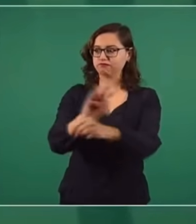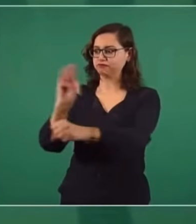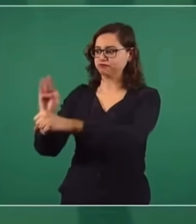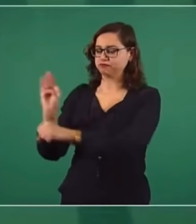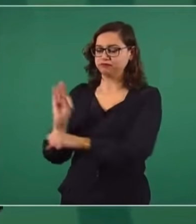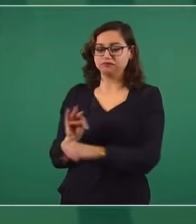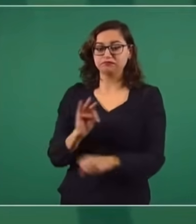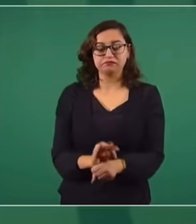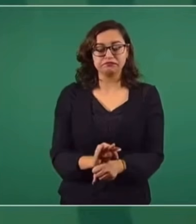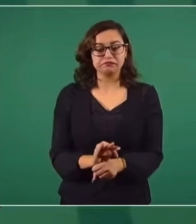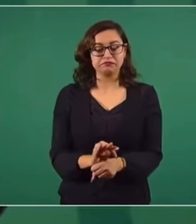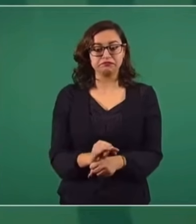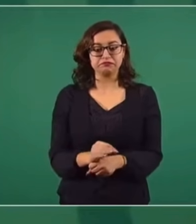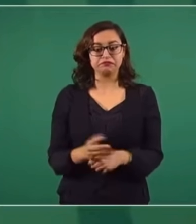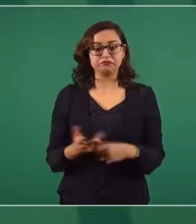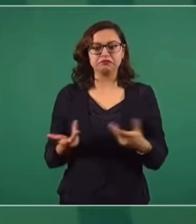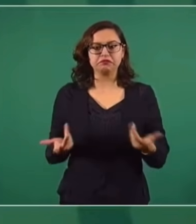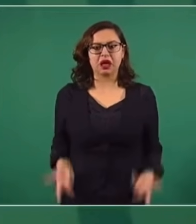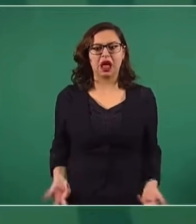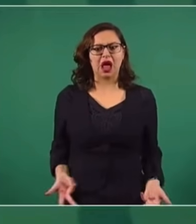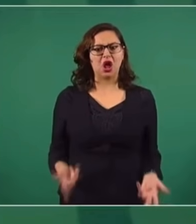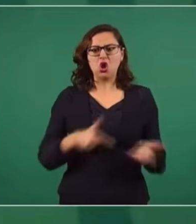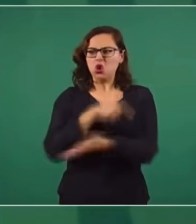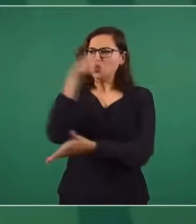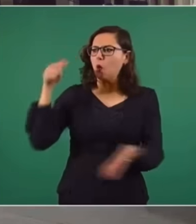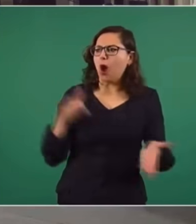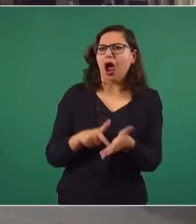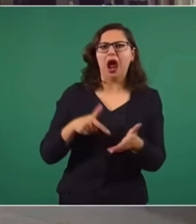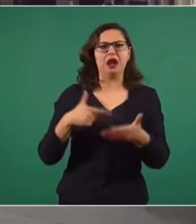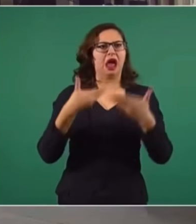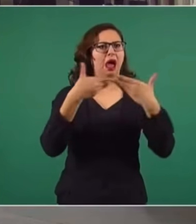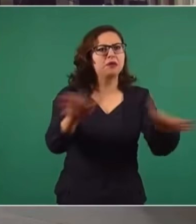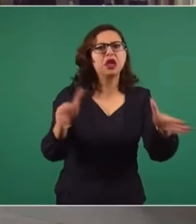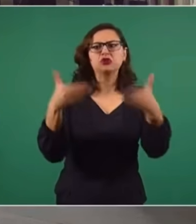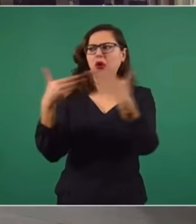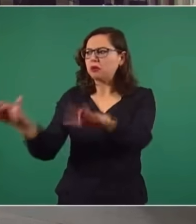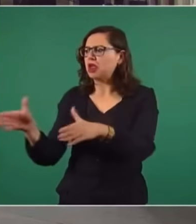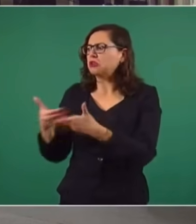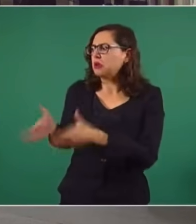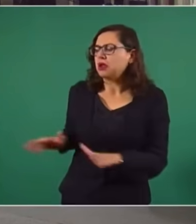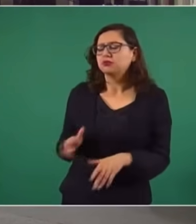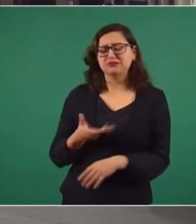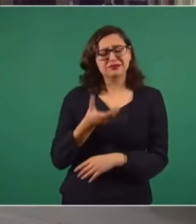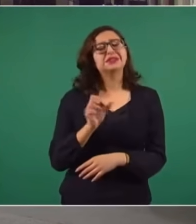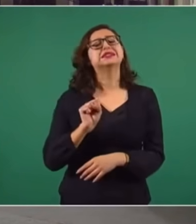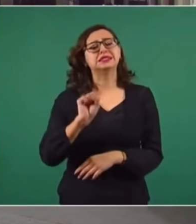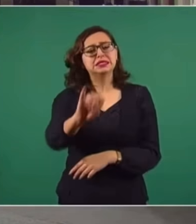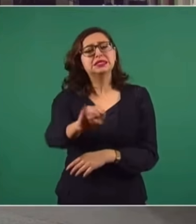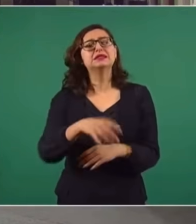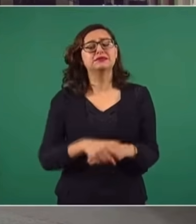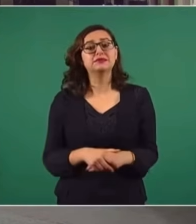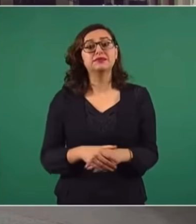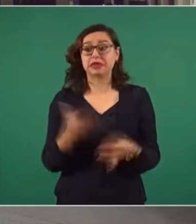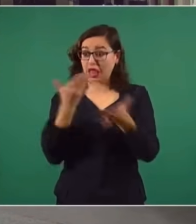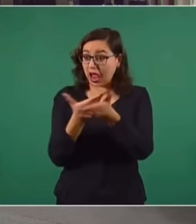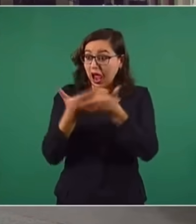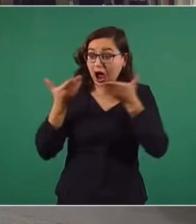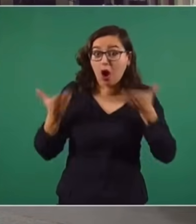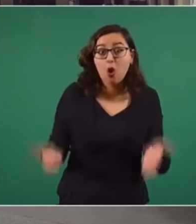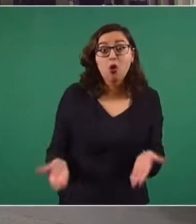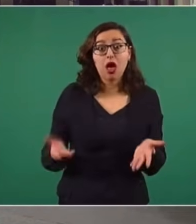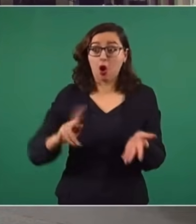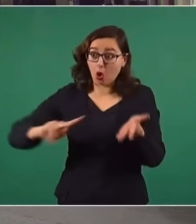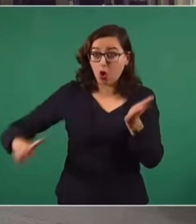pregunta, ¿hay lugares públicos que siguen abiertos? Sí, el confinamiento ya no va a implicar